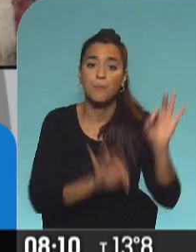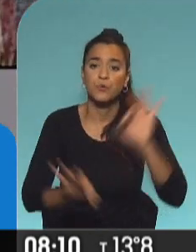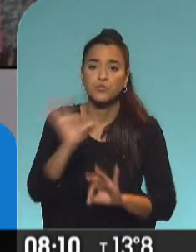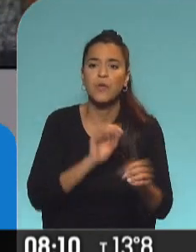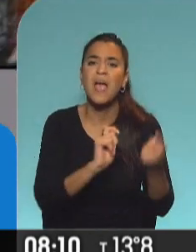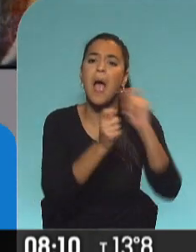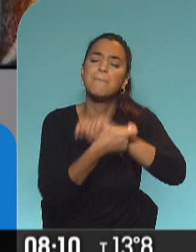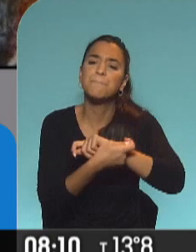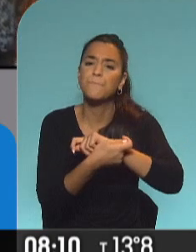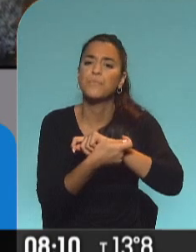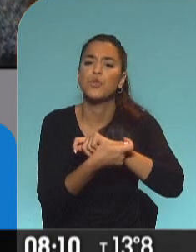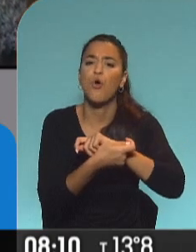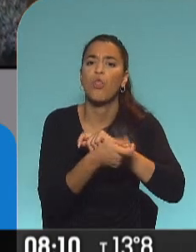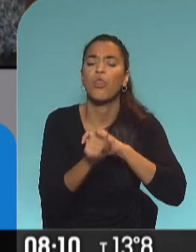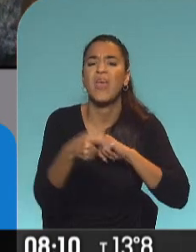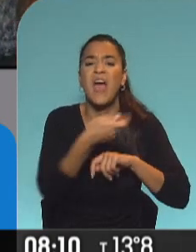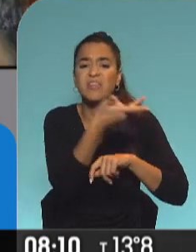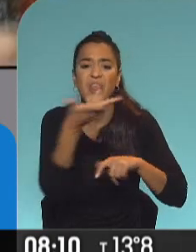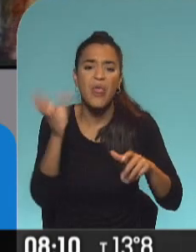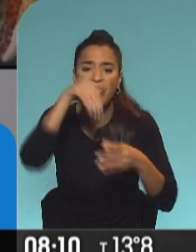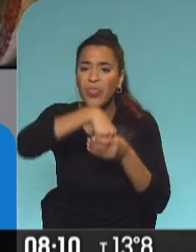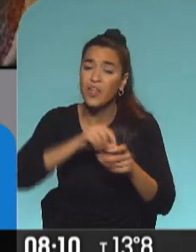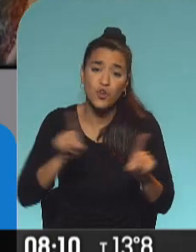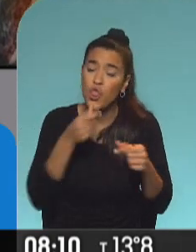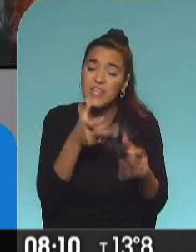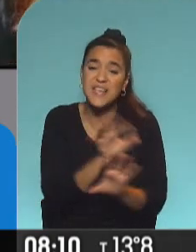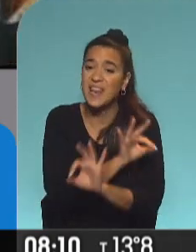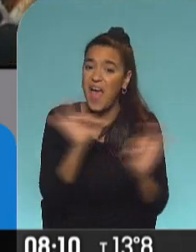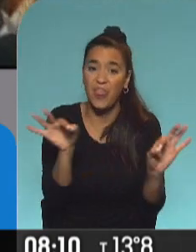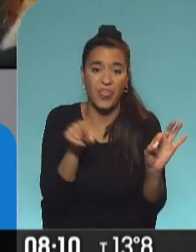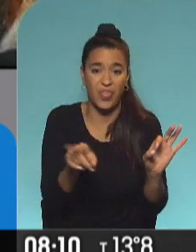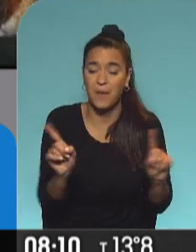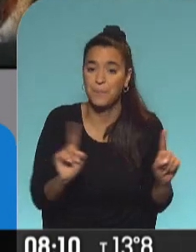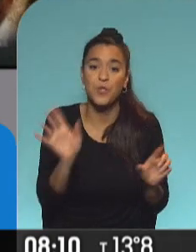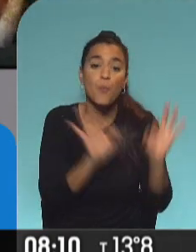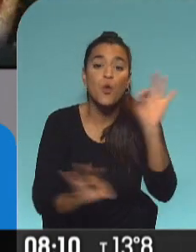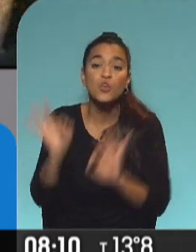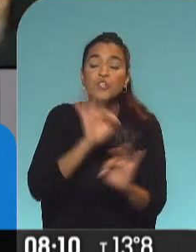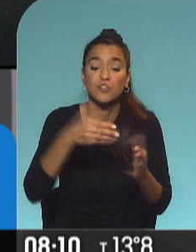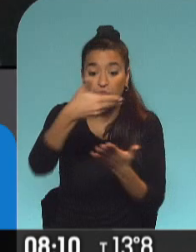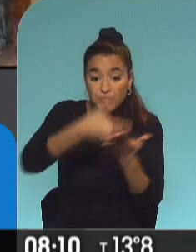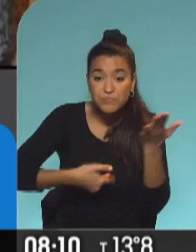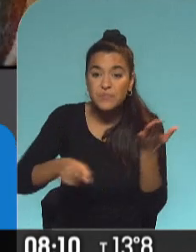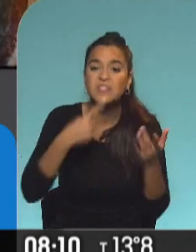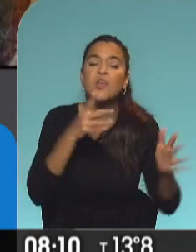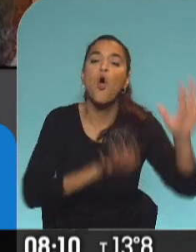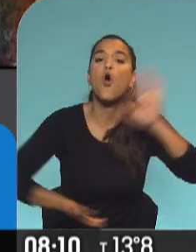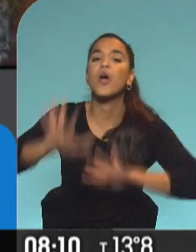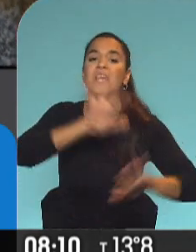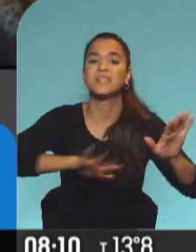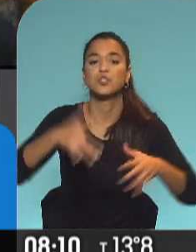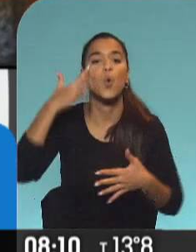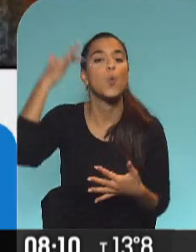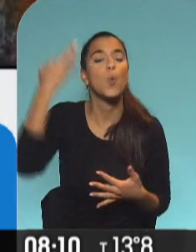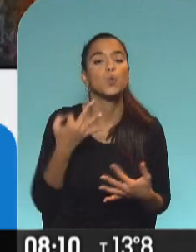tipo de modificación de miembros de la Corte, no hace referencia. Este proyecto lo que trata básicamente es la reorganización de la justicia